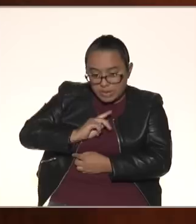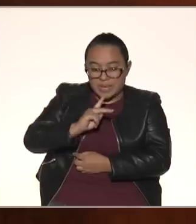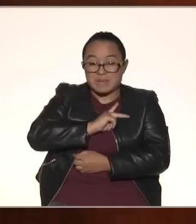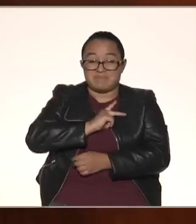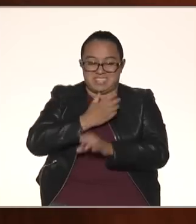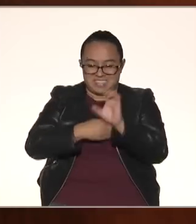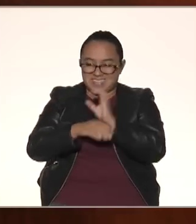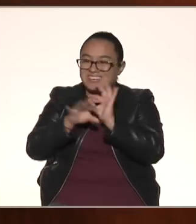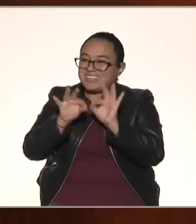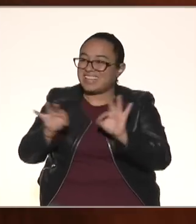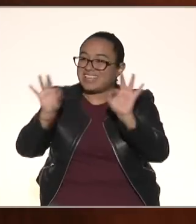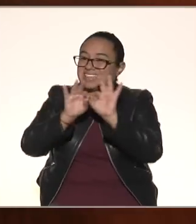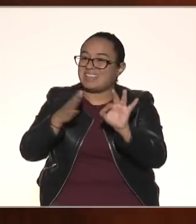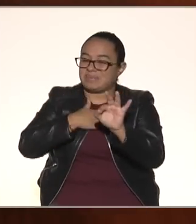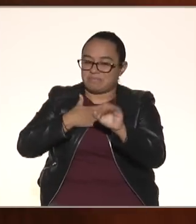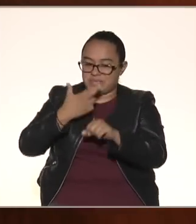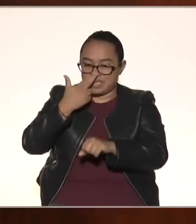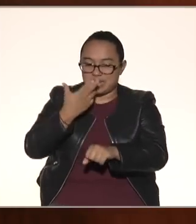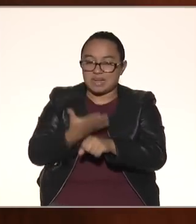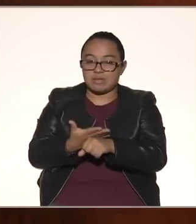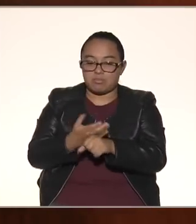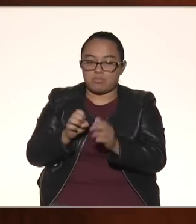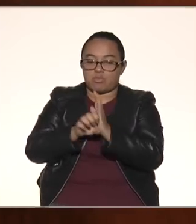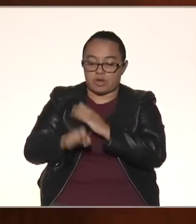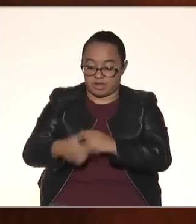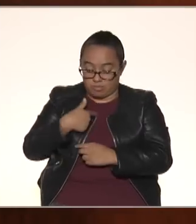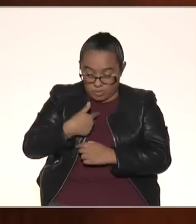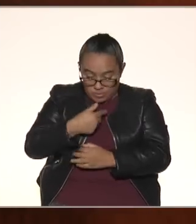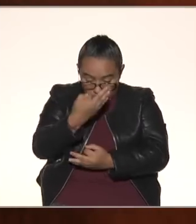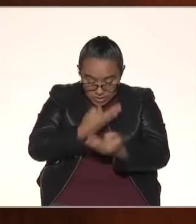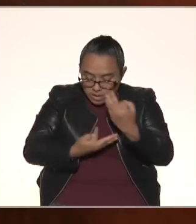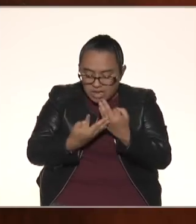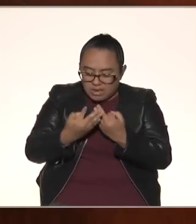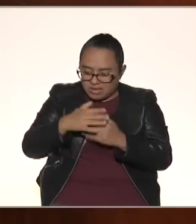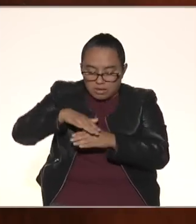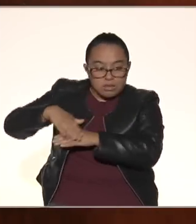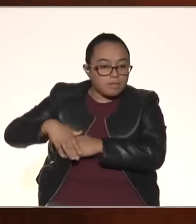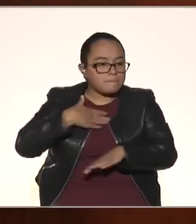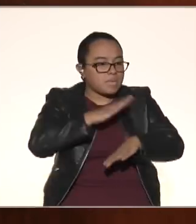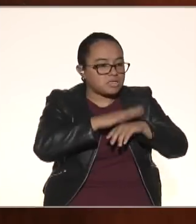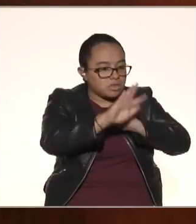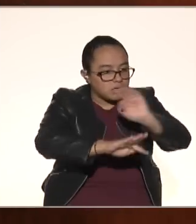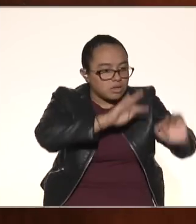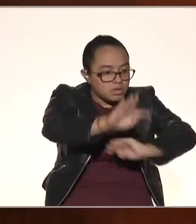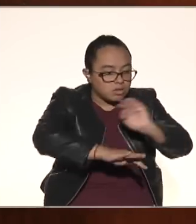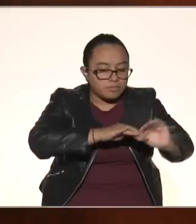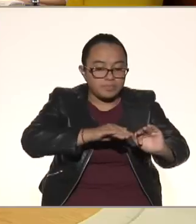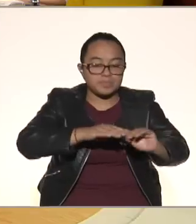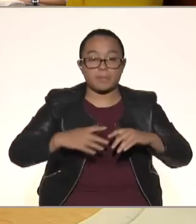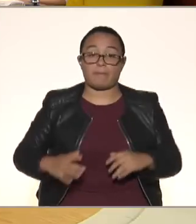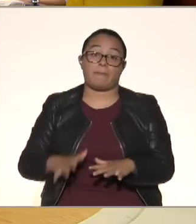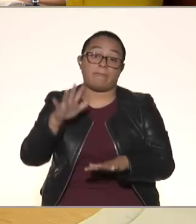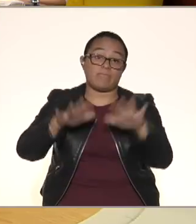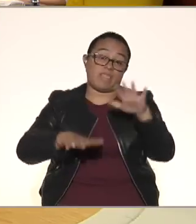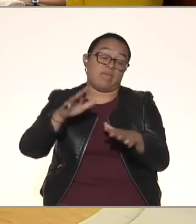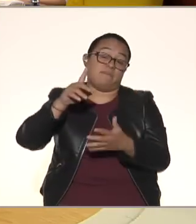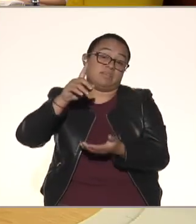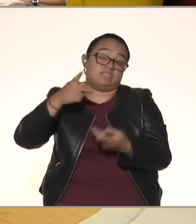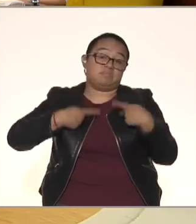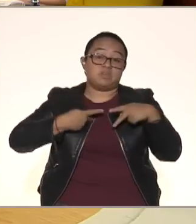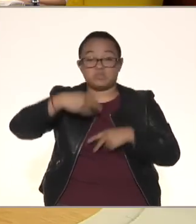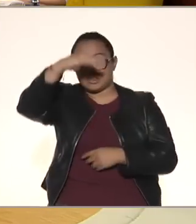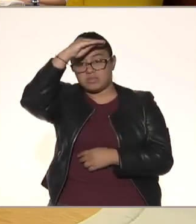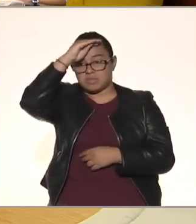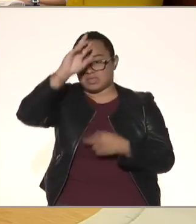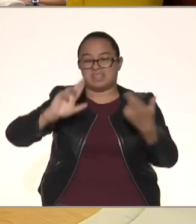fuente importante que es mi responsabilidad de mi propio bienestar. Pero a veces se piensa por educación, por religión, por muchas